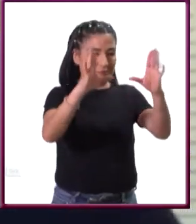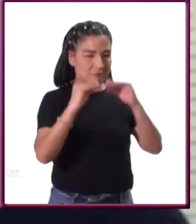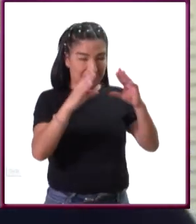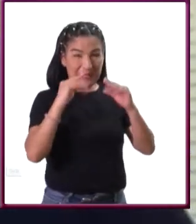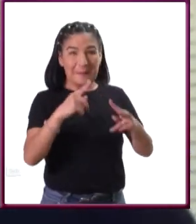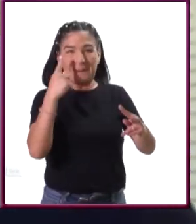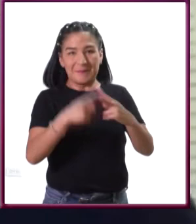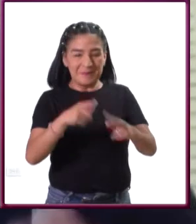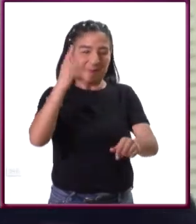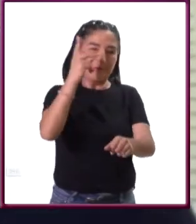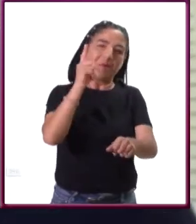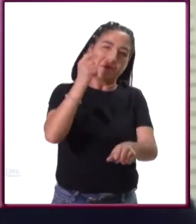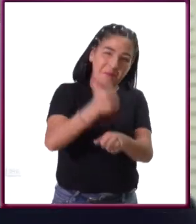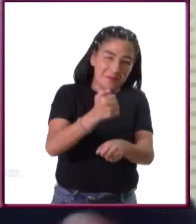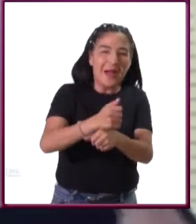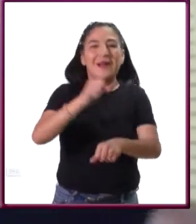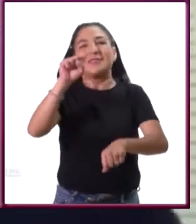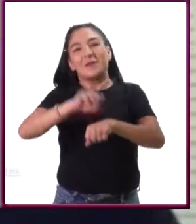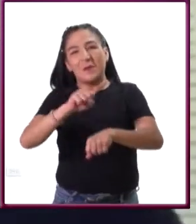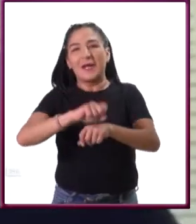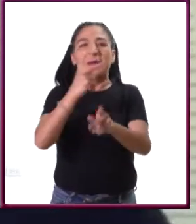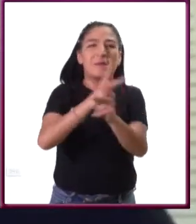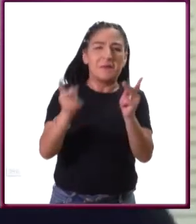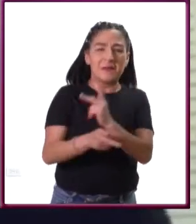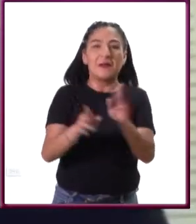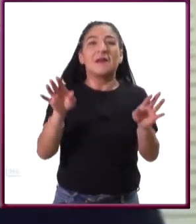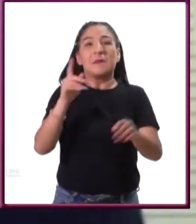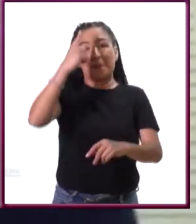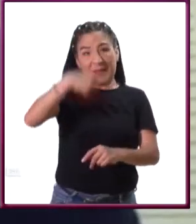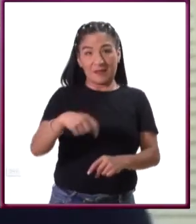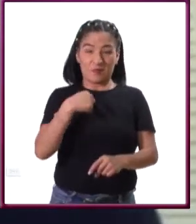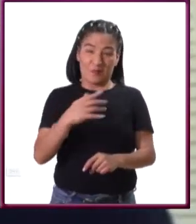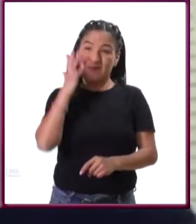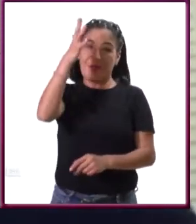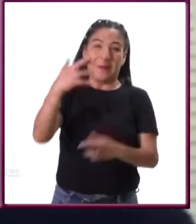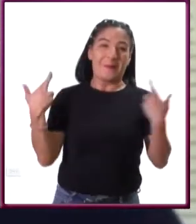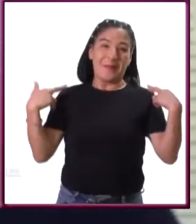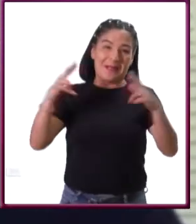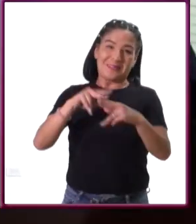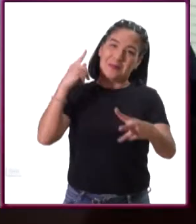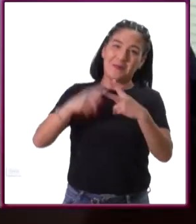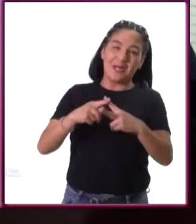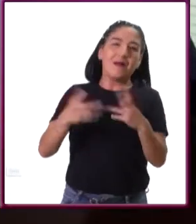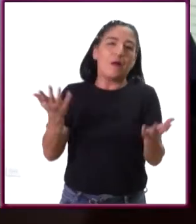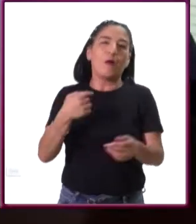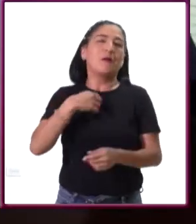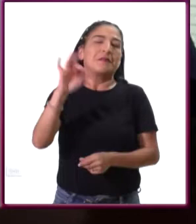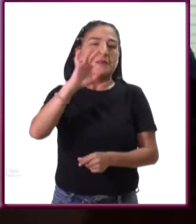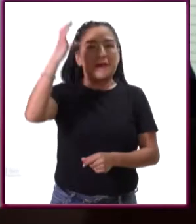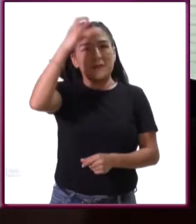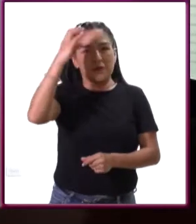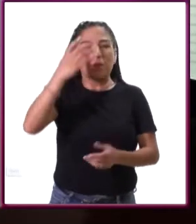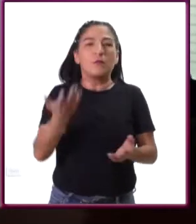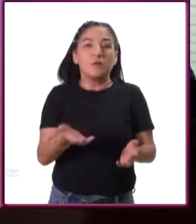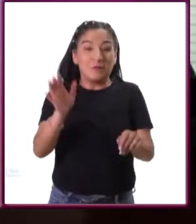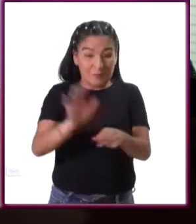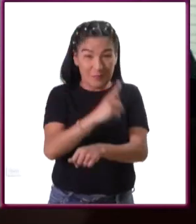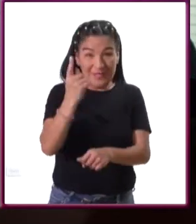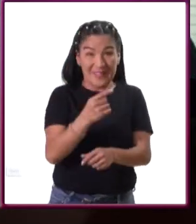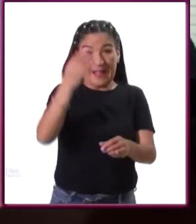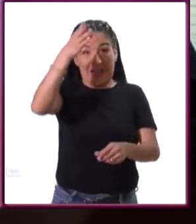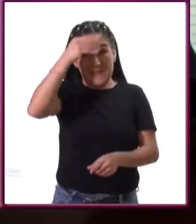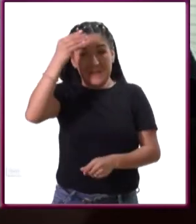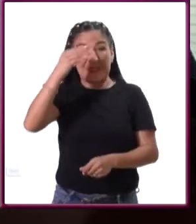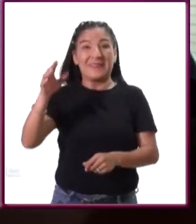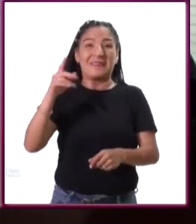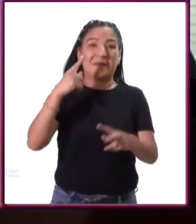secundaria, preparatoria, no porque nos vayamos a convertir en matemáticos o porque vayamos a terminar de científicos, sino porque aprender matemáticas nos dota